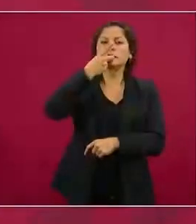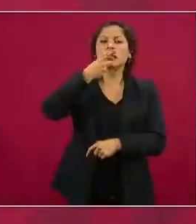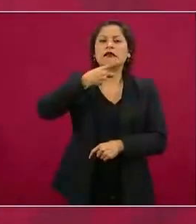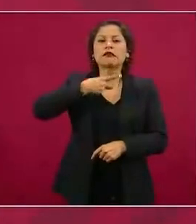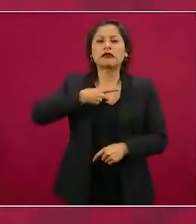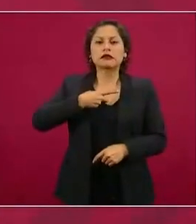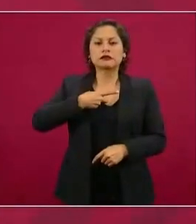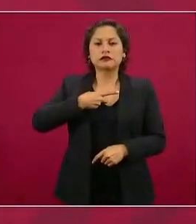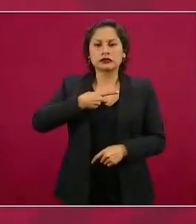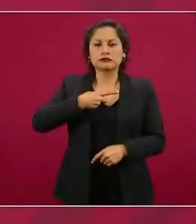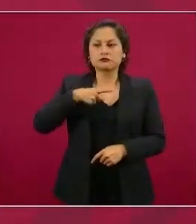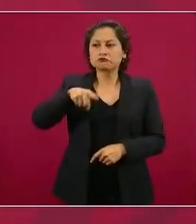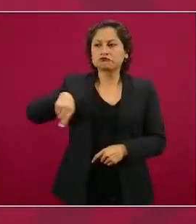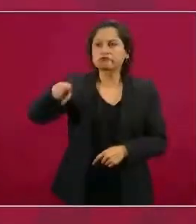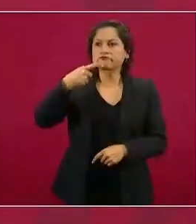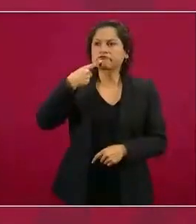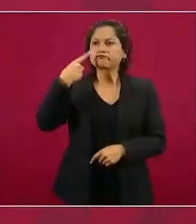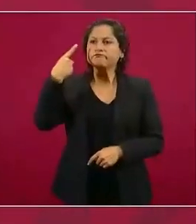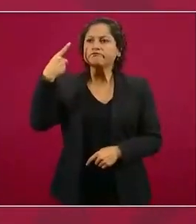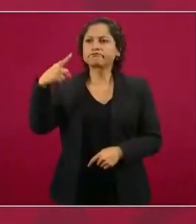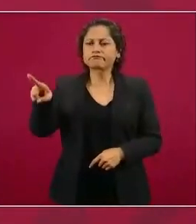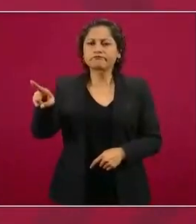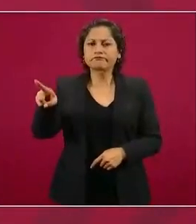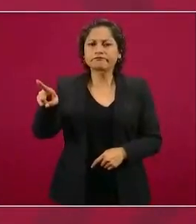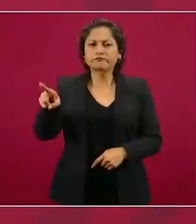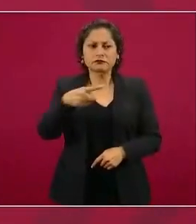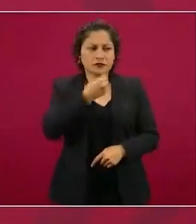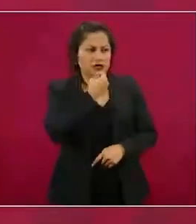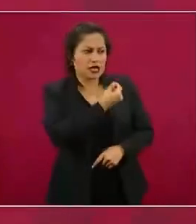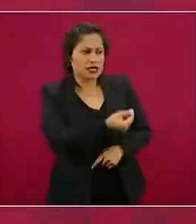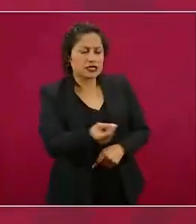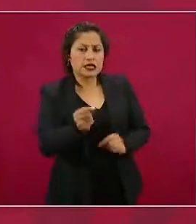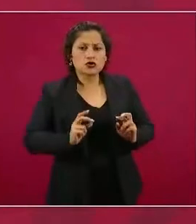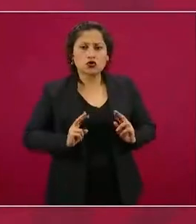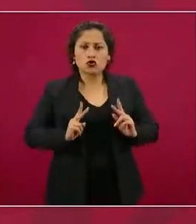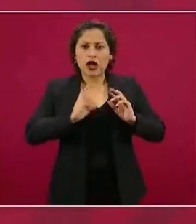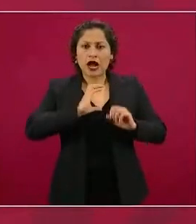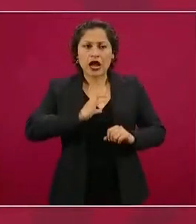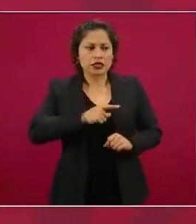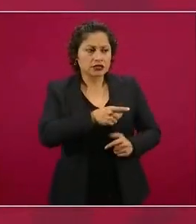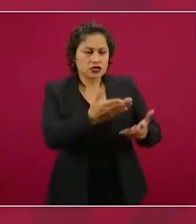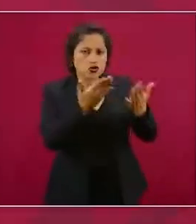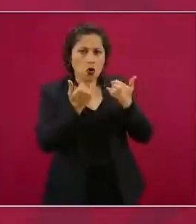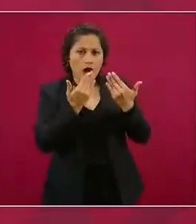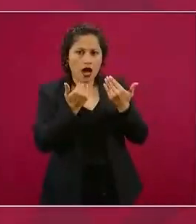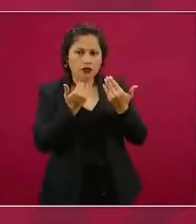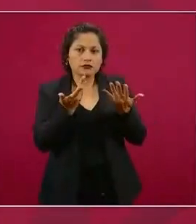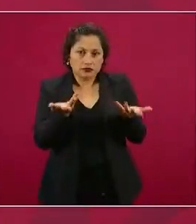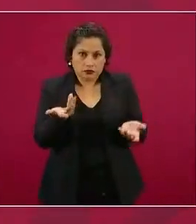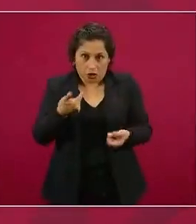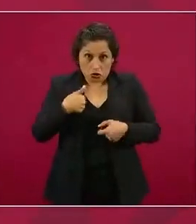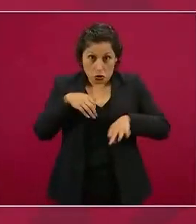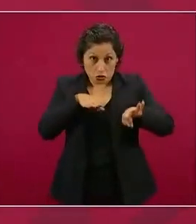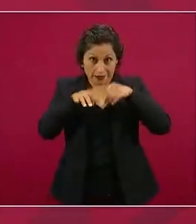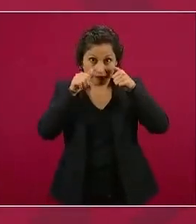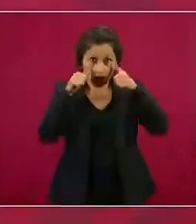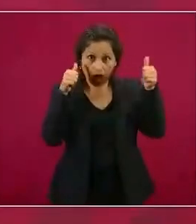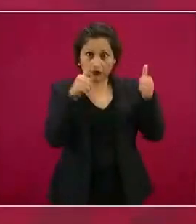no tienen medicamento los niños de cáncer, pues yo estoy luchando para que tengan medicamento, pero no,